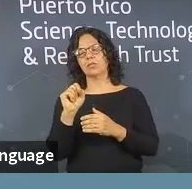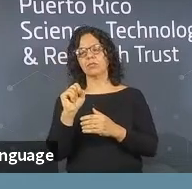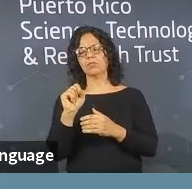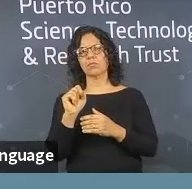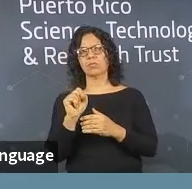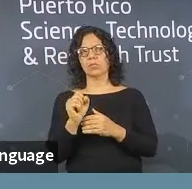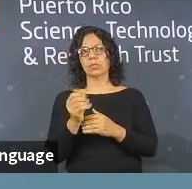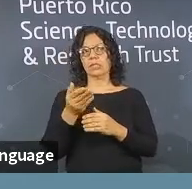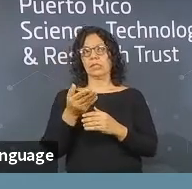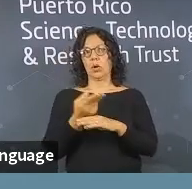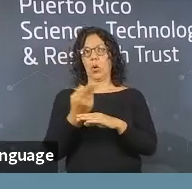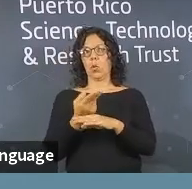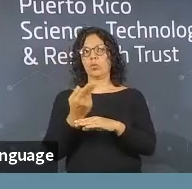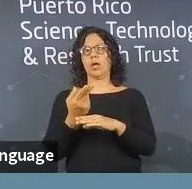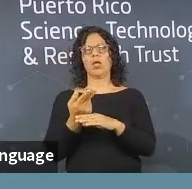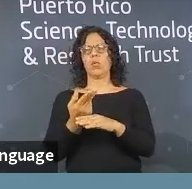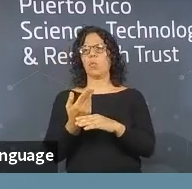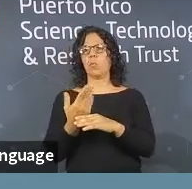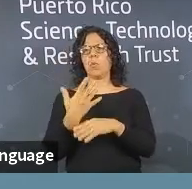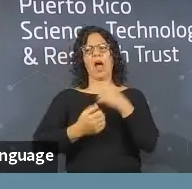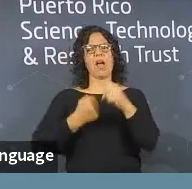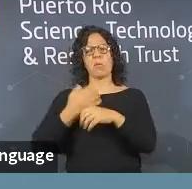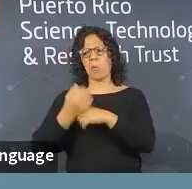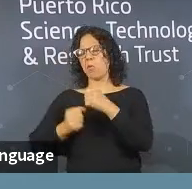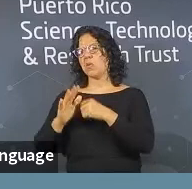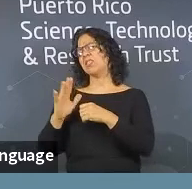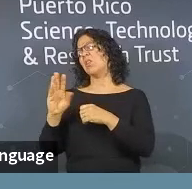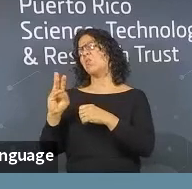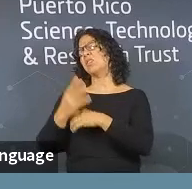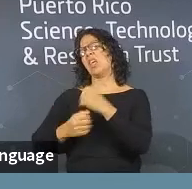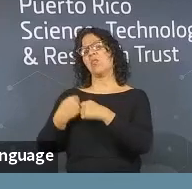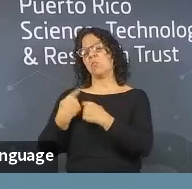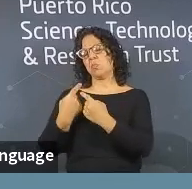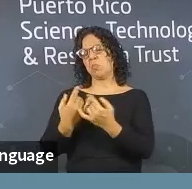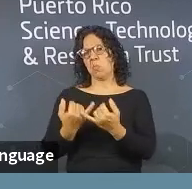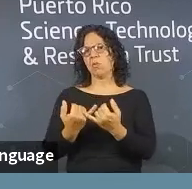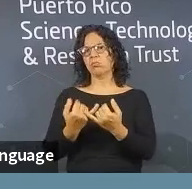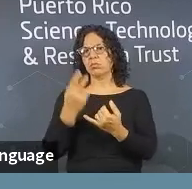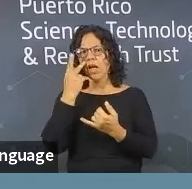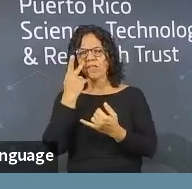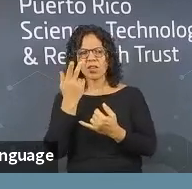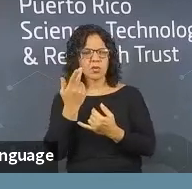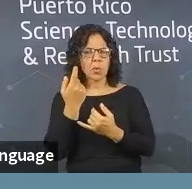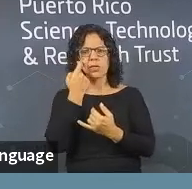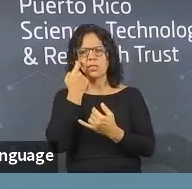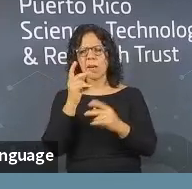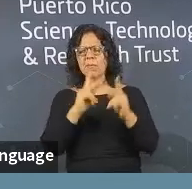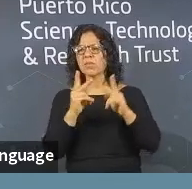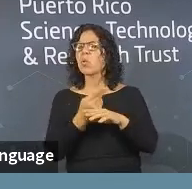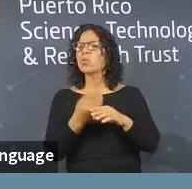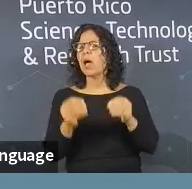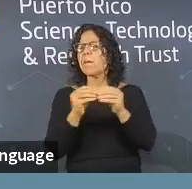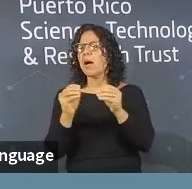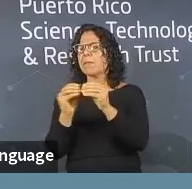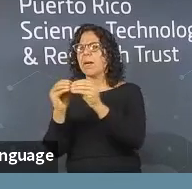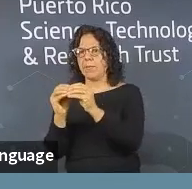se ha utilizado por bastantes años, pero los últimos 5 o 6 años se ha visto un incremento en este uso de herbicidas